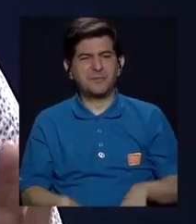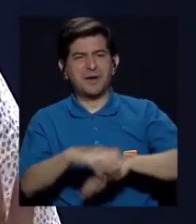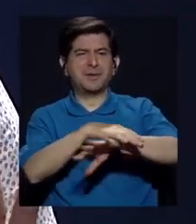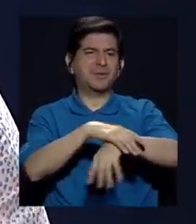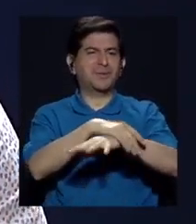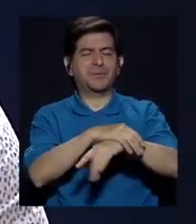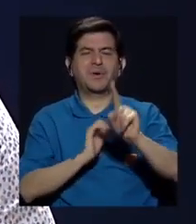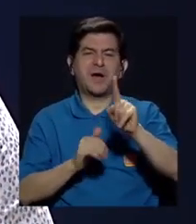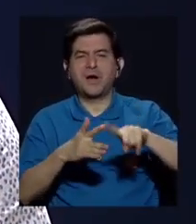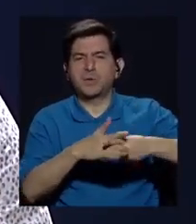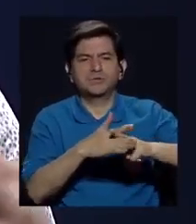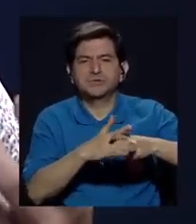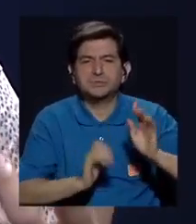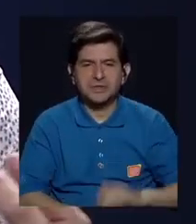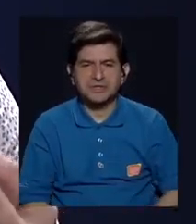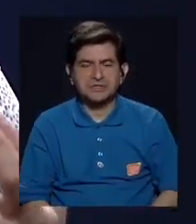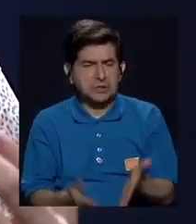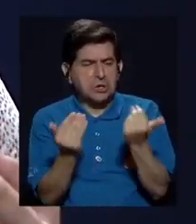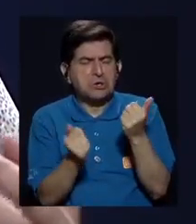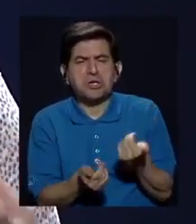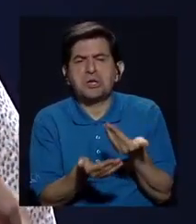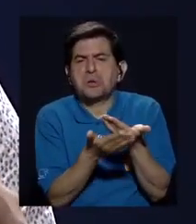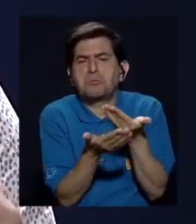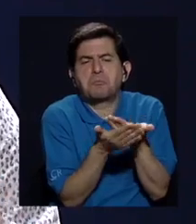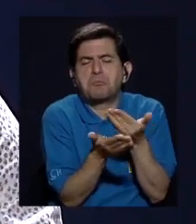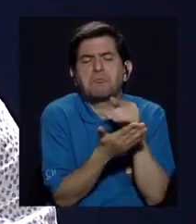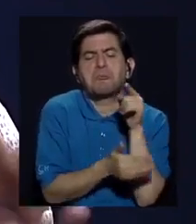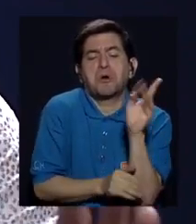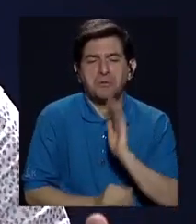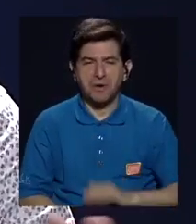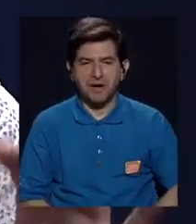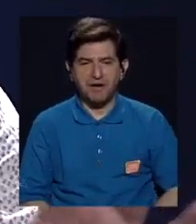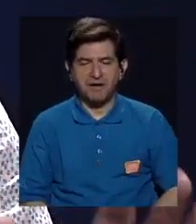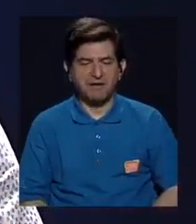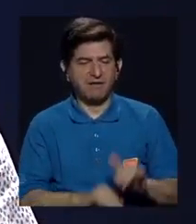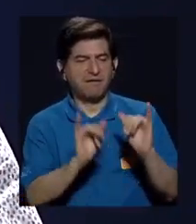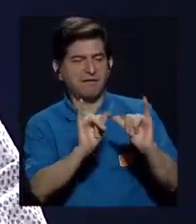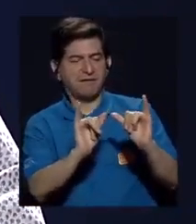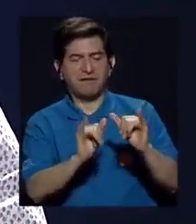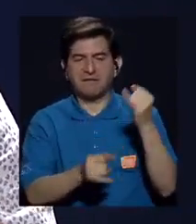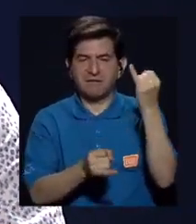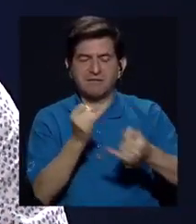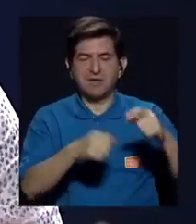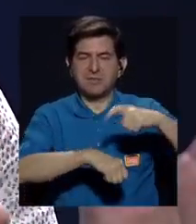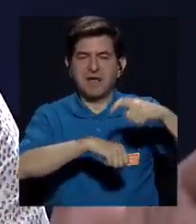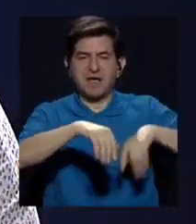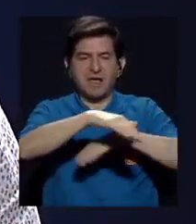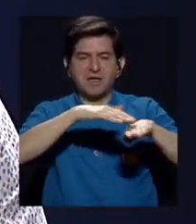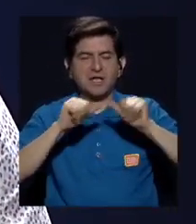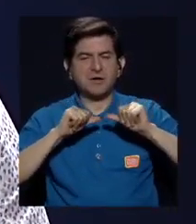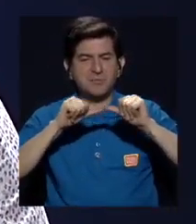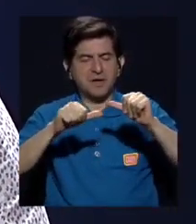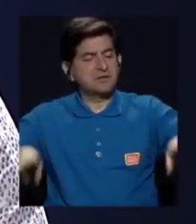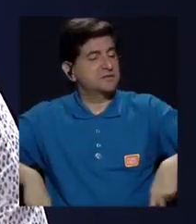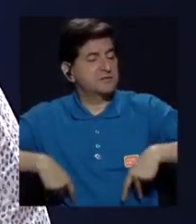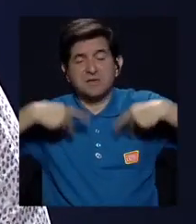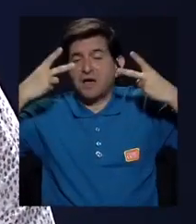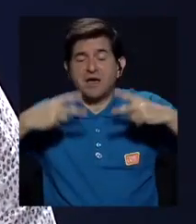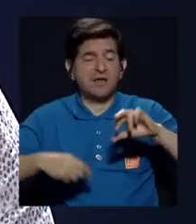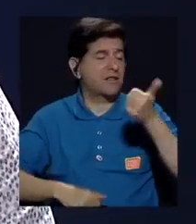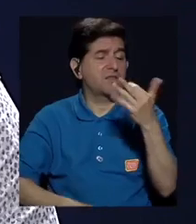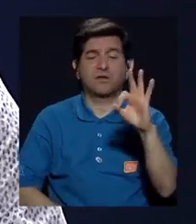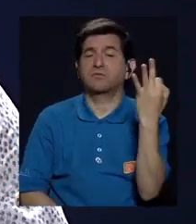algún instrumento, quisieron experimentar con eso y lo dejaron ahí, terminaron su etapa básica y continuaron su vida de